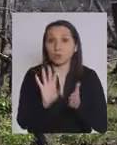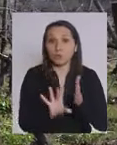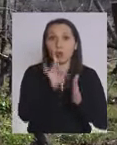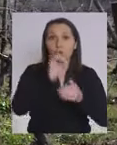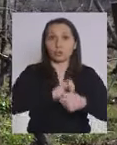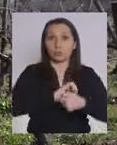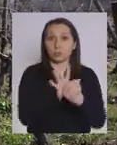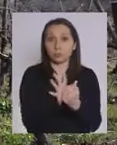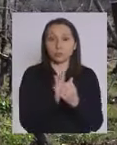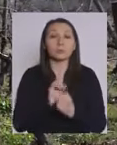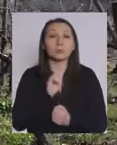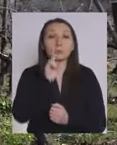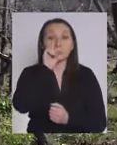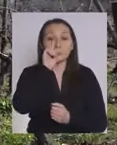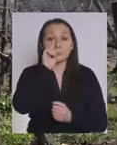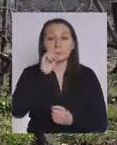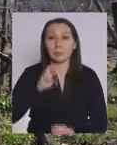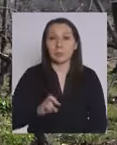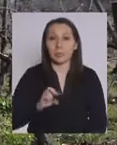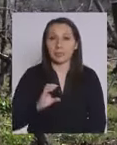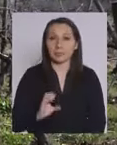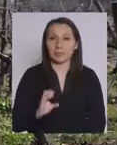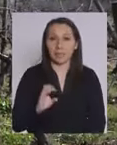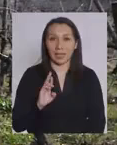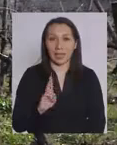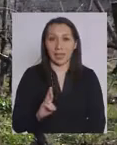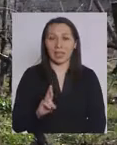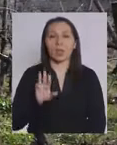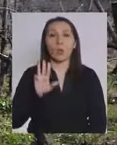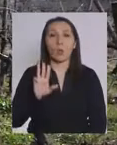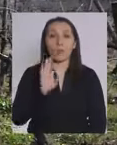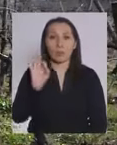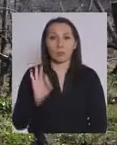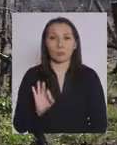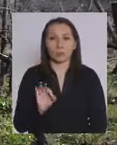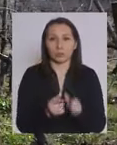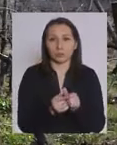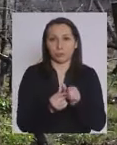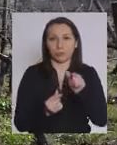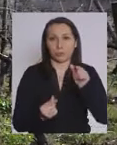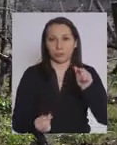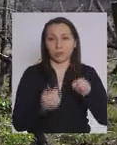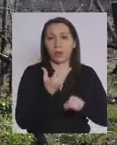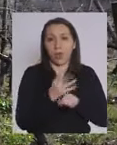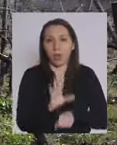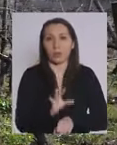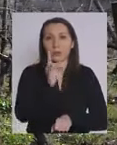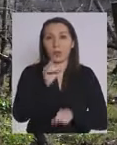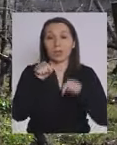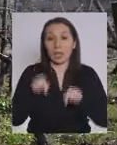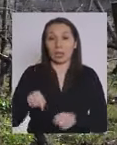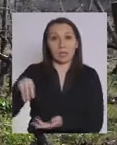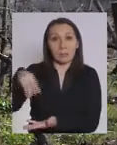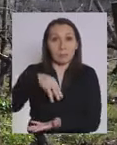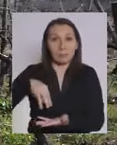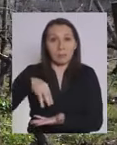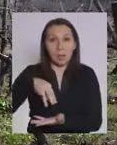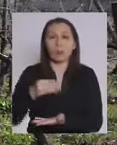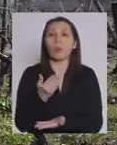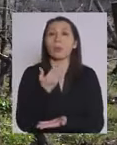de la reacción de polimerasa en cadena pcr está en un 9 por ciento a nivel nacional y aquí en la región del maule también